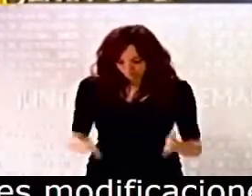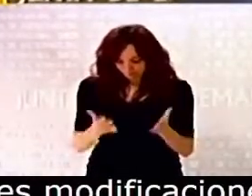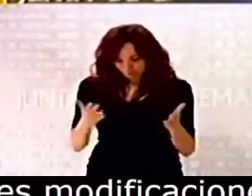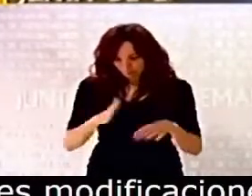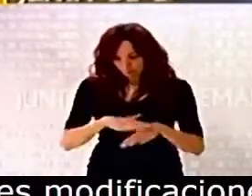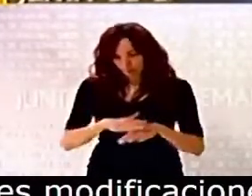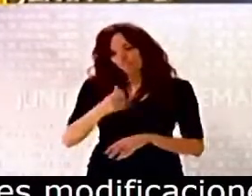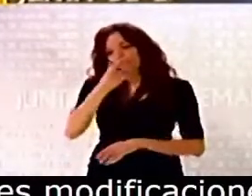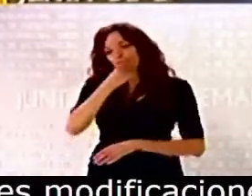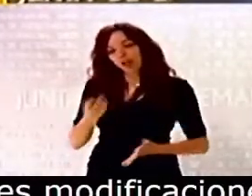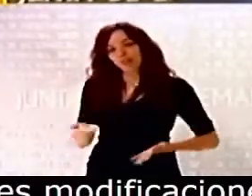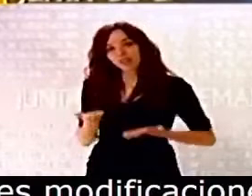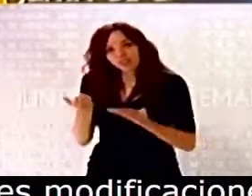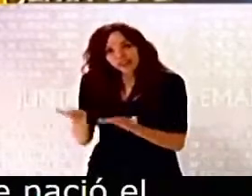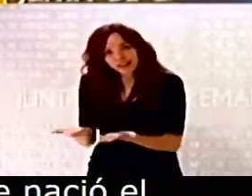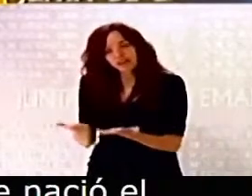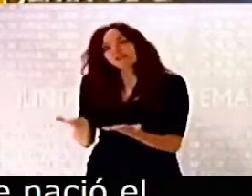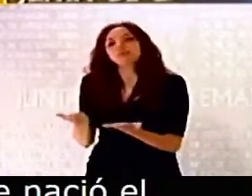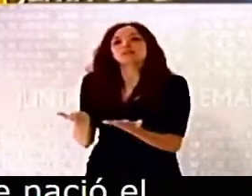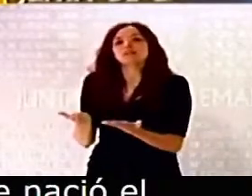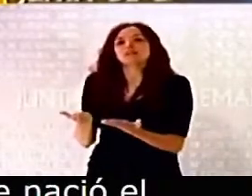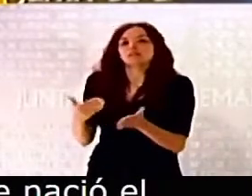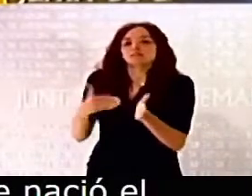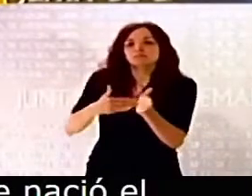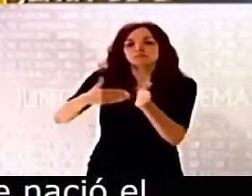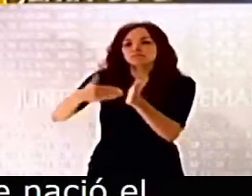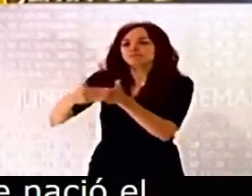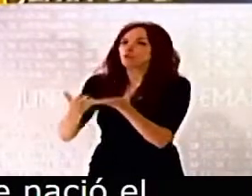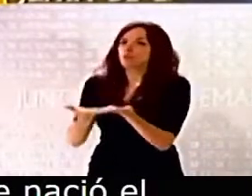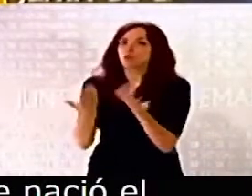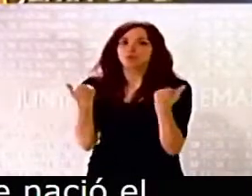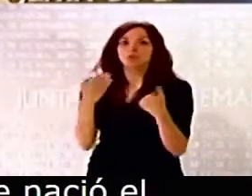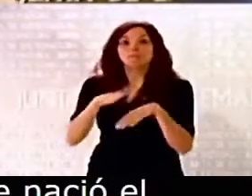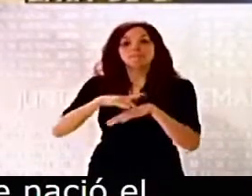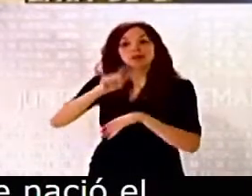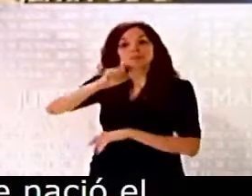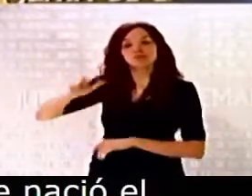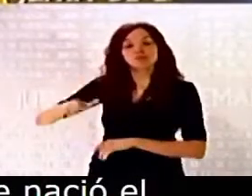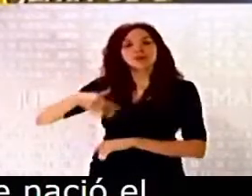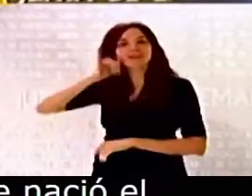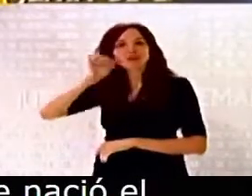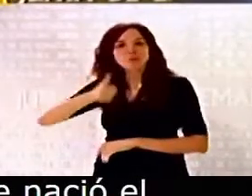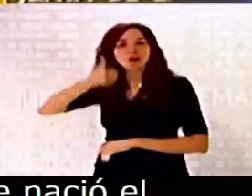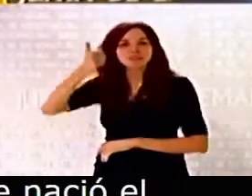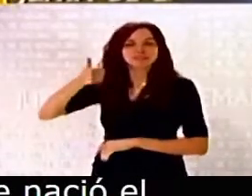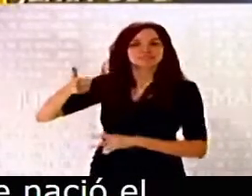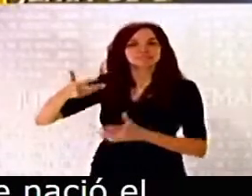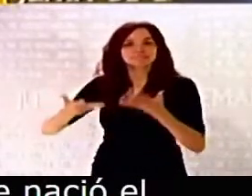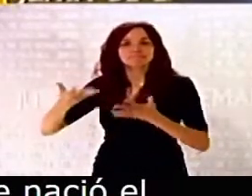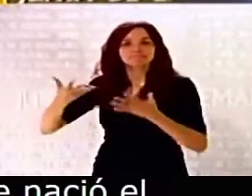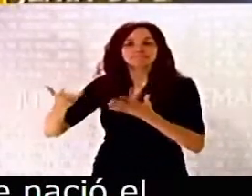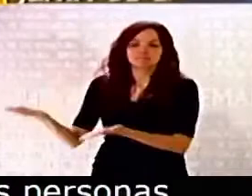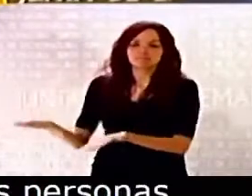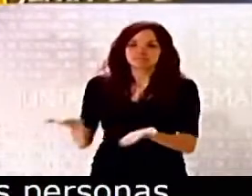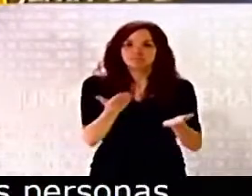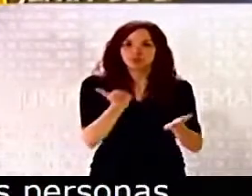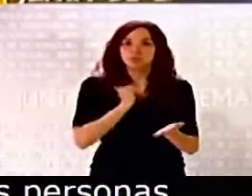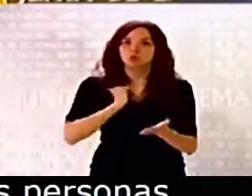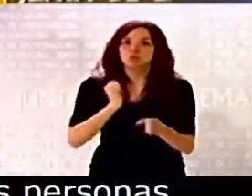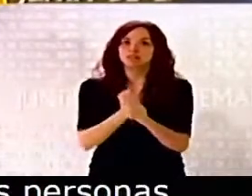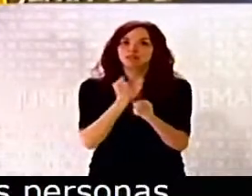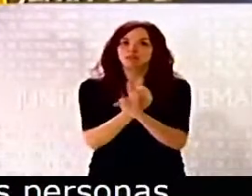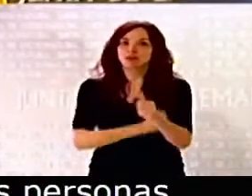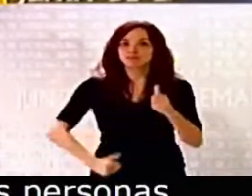y remover todos los obstáculos para que las personas que tienen una mayor vulnerabilidad social puedan tener una oportunidad de empleo